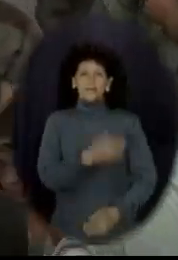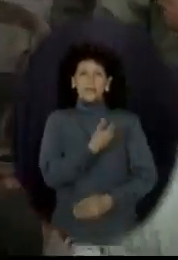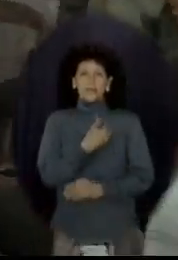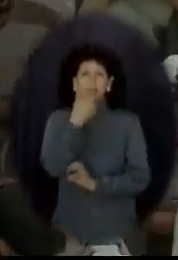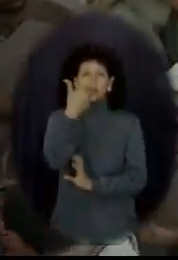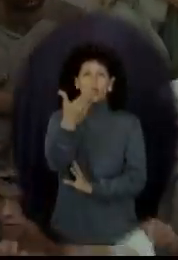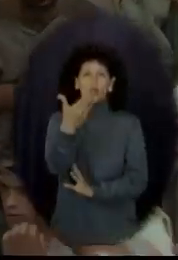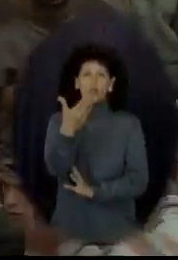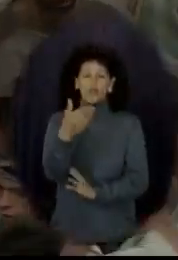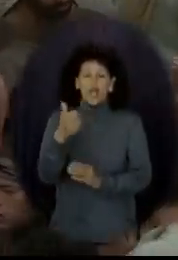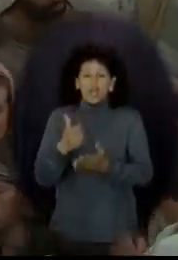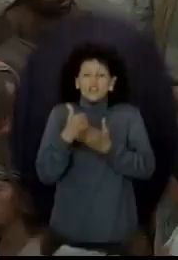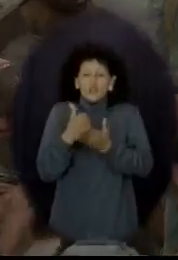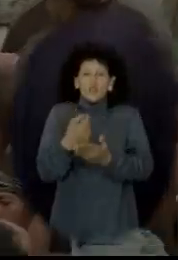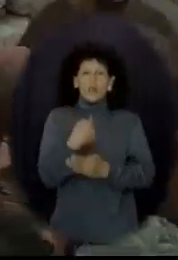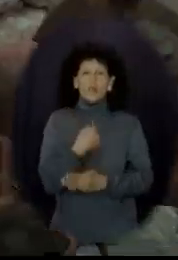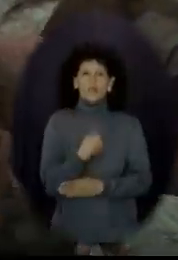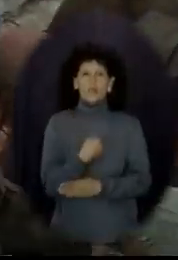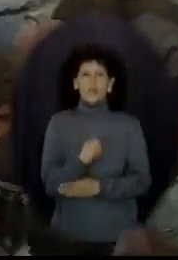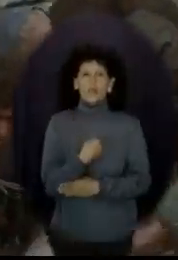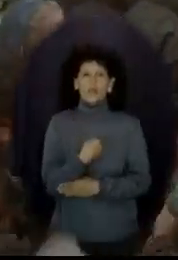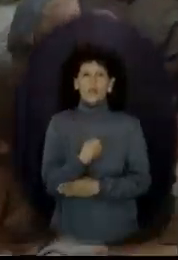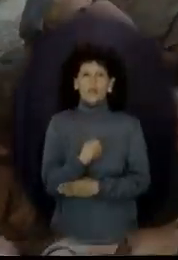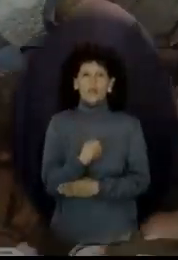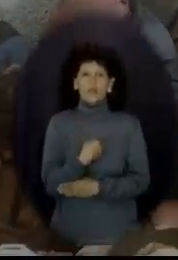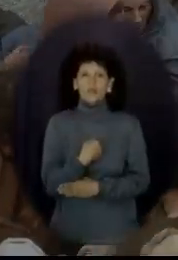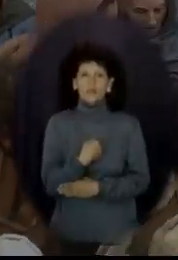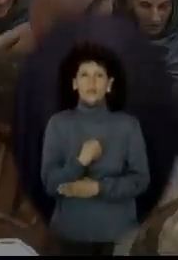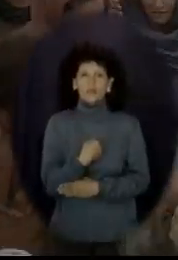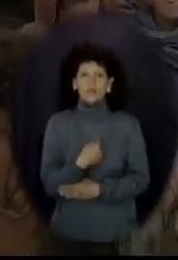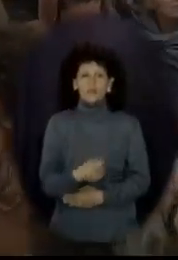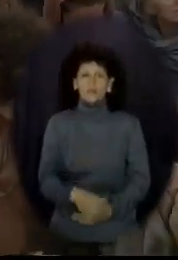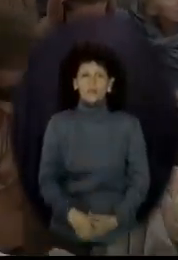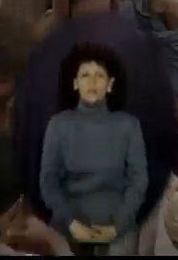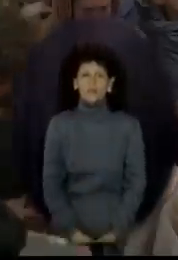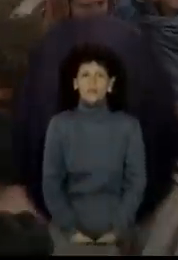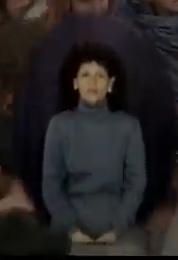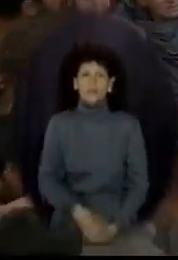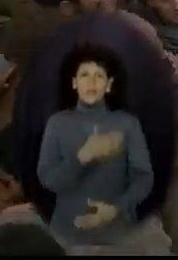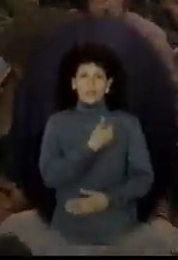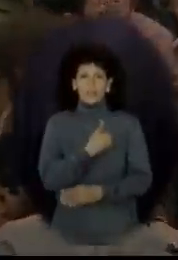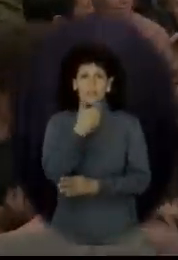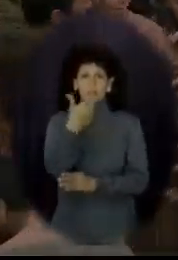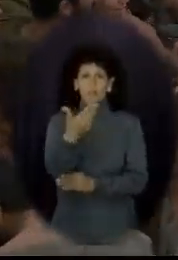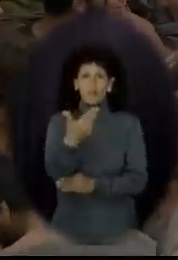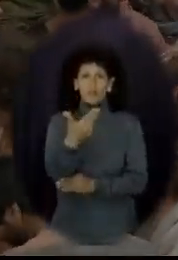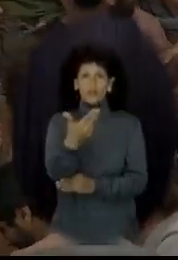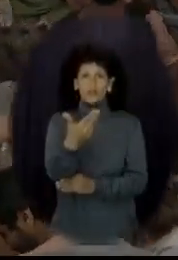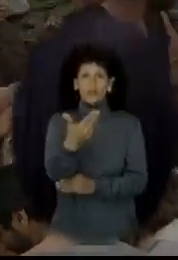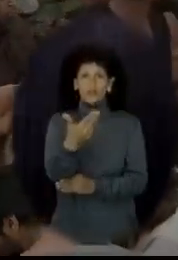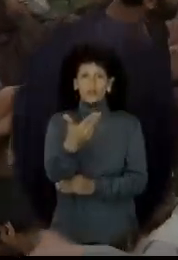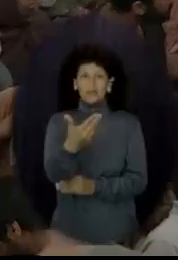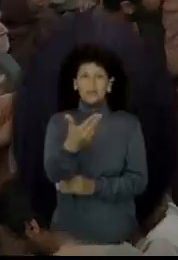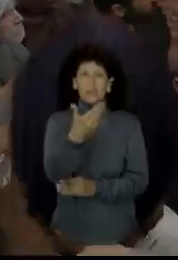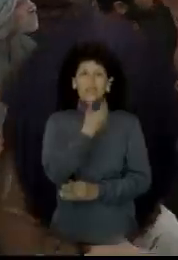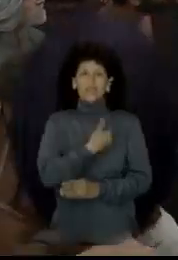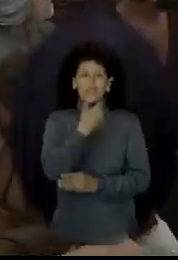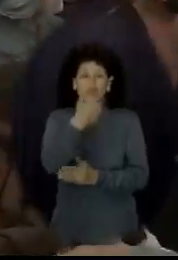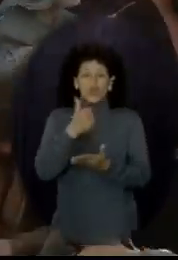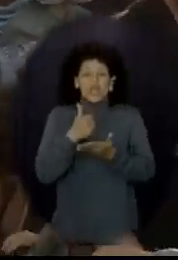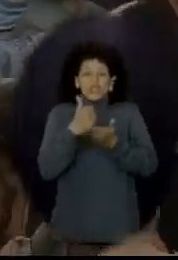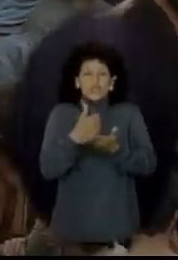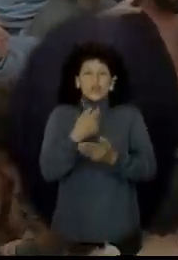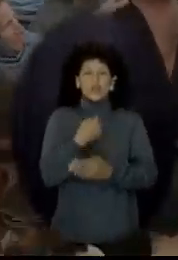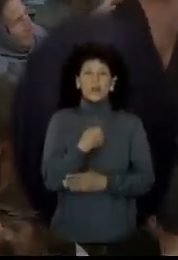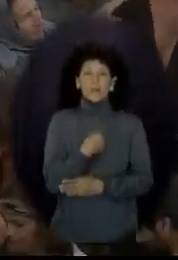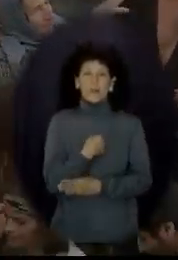De camino a Jerusalén, grandes multitudes le seguían. La gente le preguntaba cómo obtener la salvación